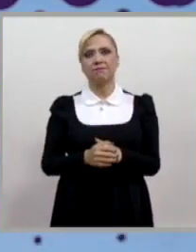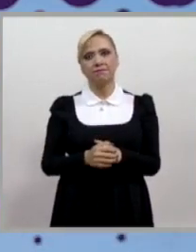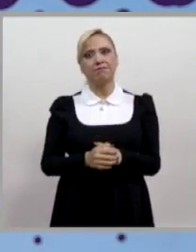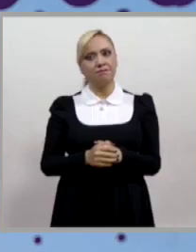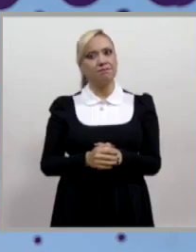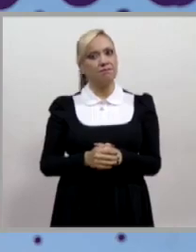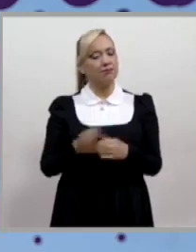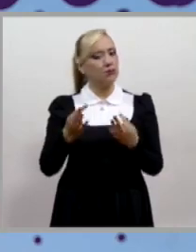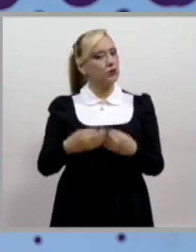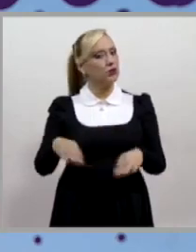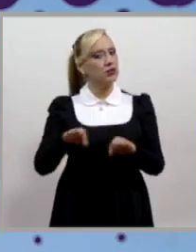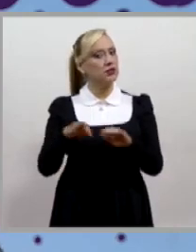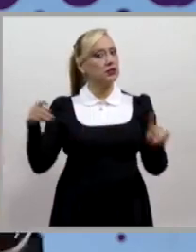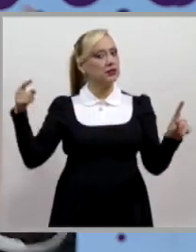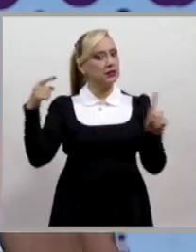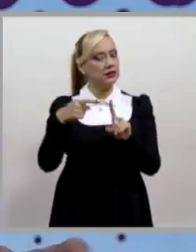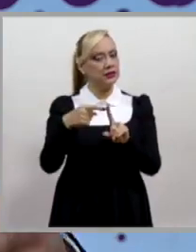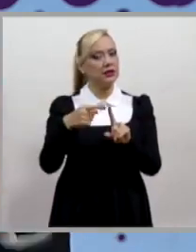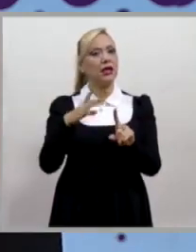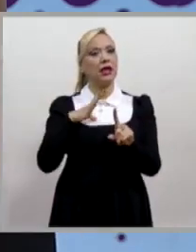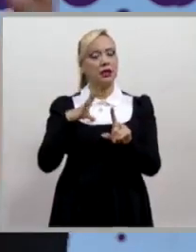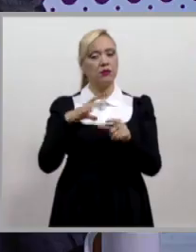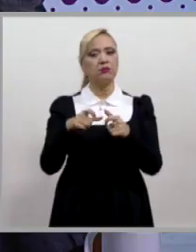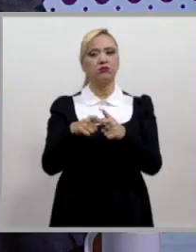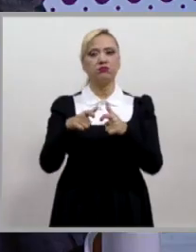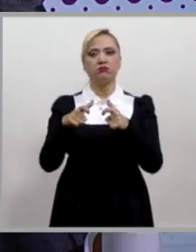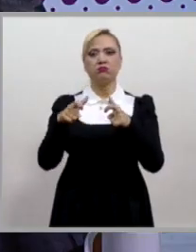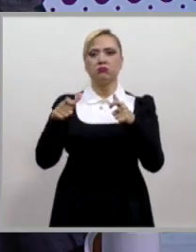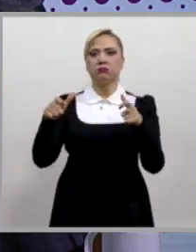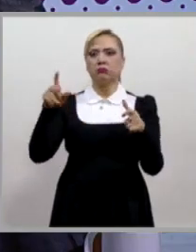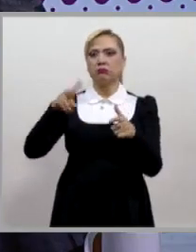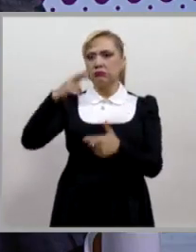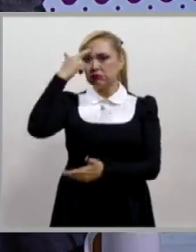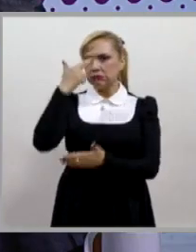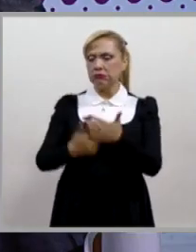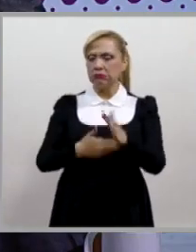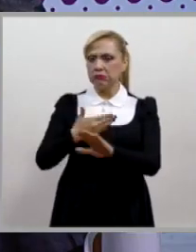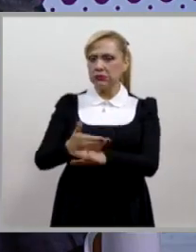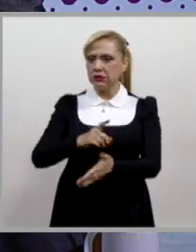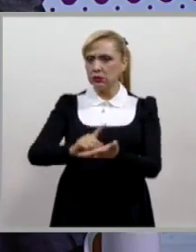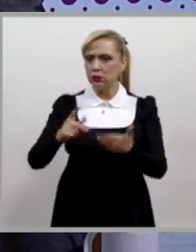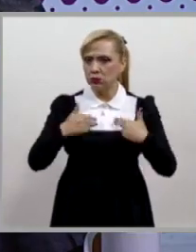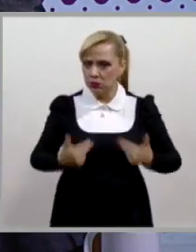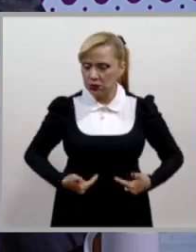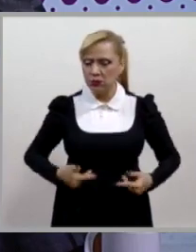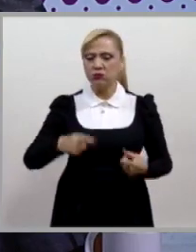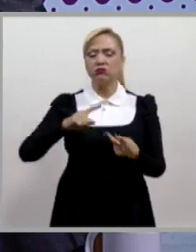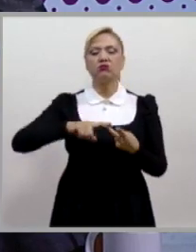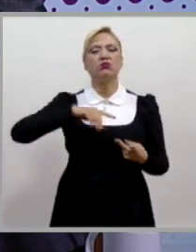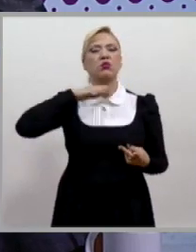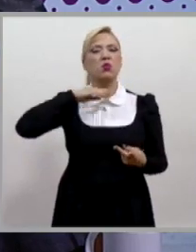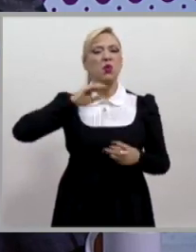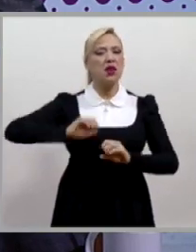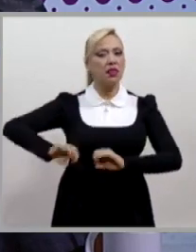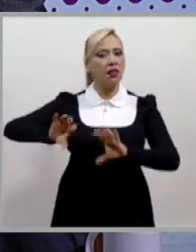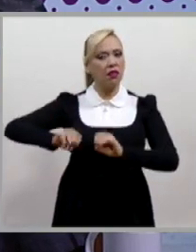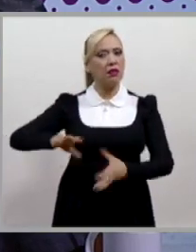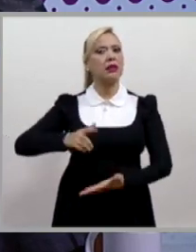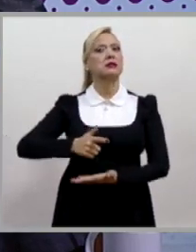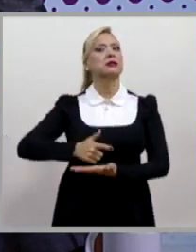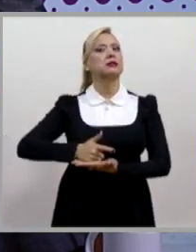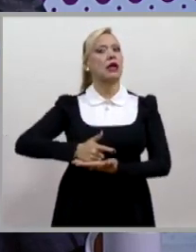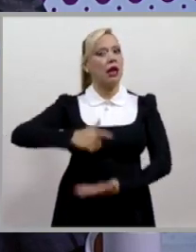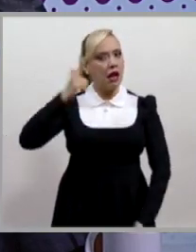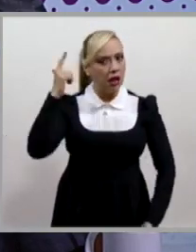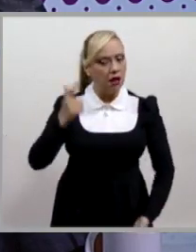que la prioridad es que hay un crecimiento de las violaciones a los derechos humanos, que hay un tema de impunidad grave, que hay un crecimiento de violencia,